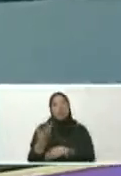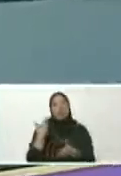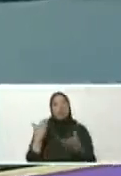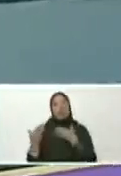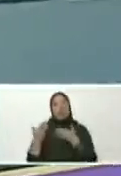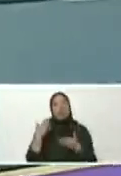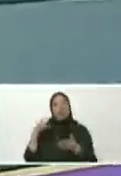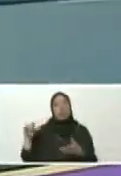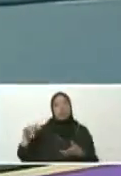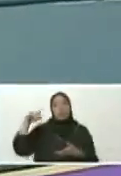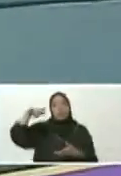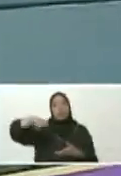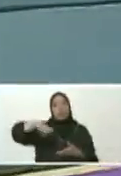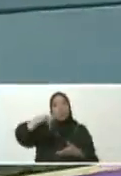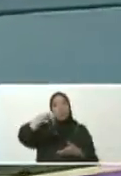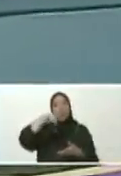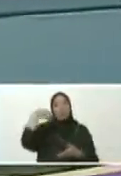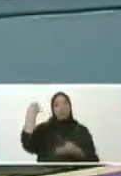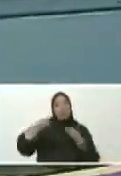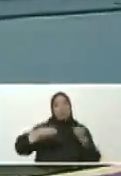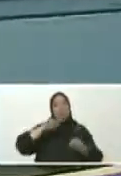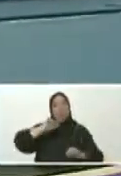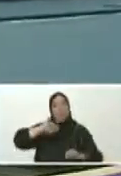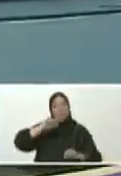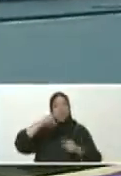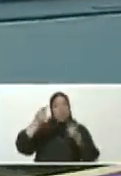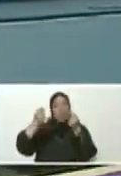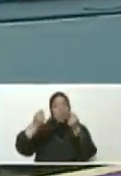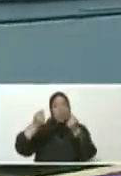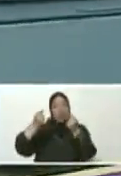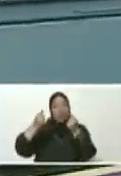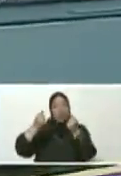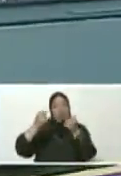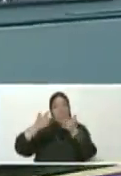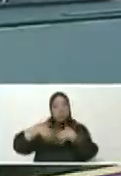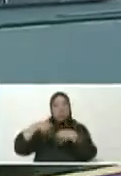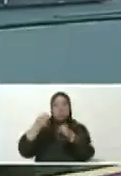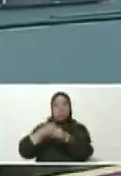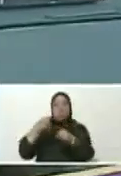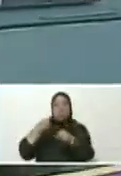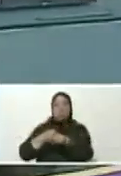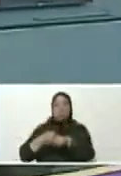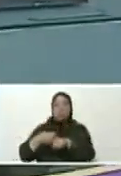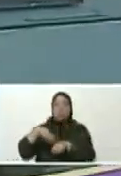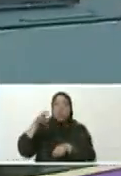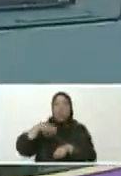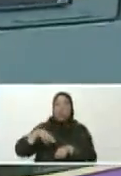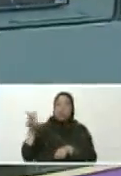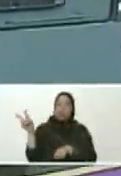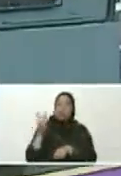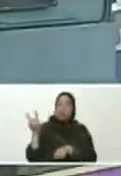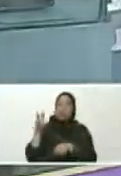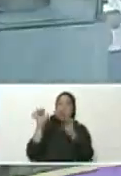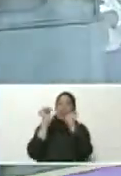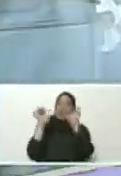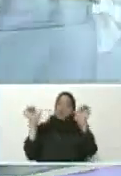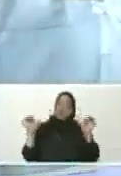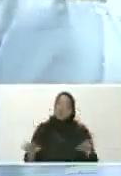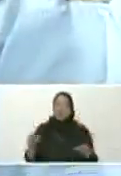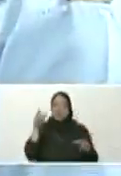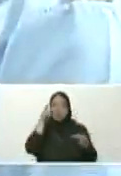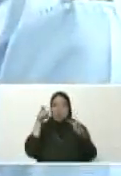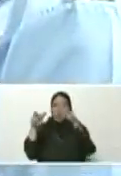de los objetivos vitales y estratégicos desde el punto de vista económico, desde el punto de vista estratégico del país. Un sistema de